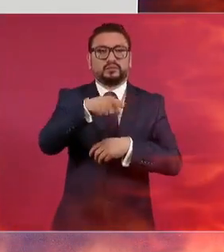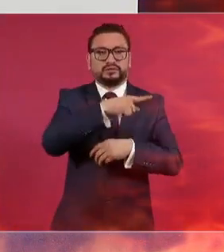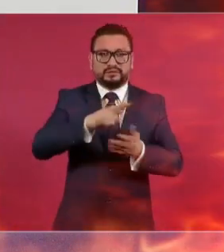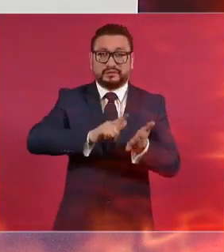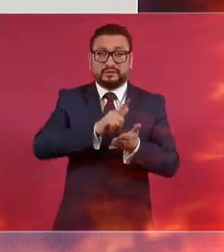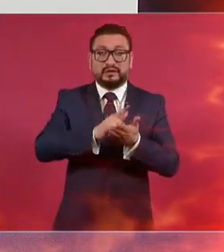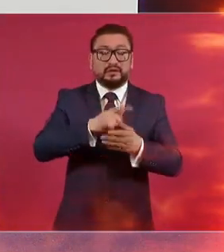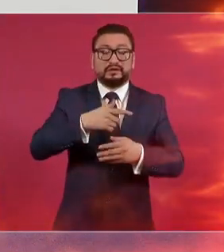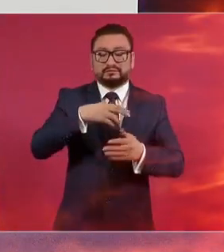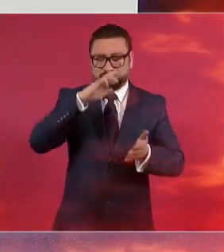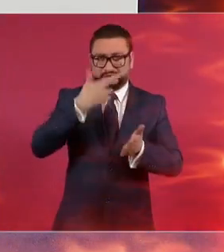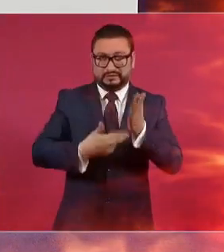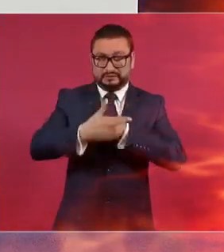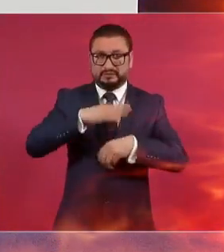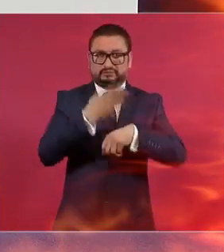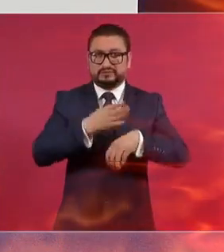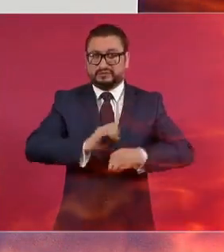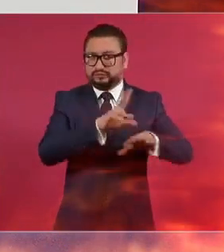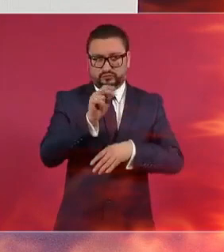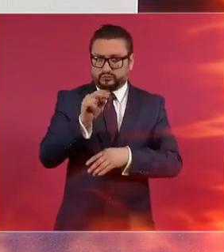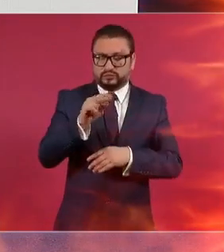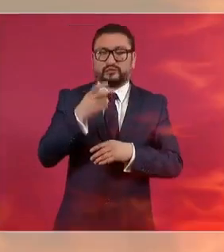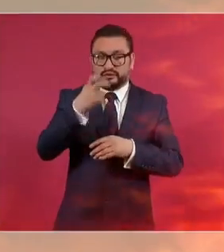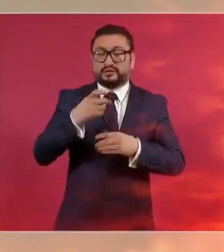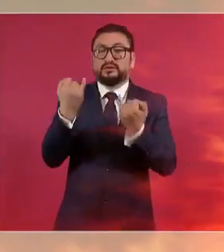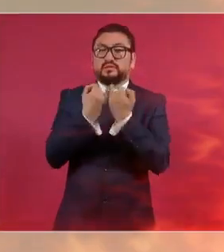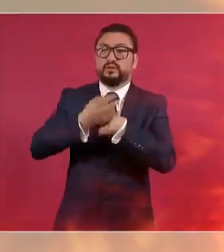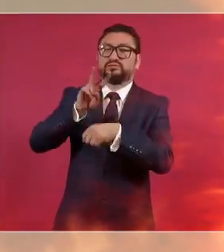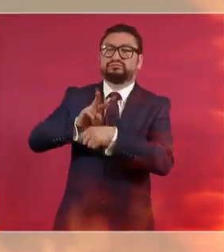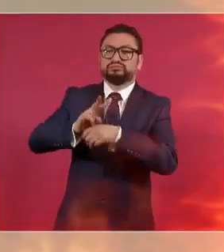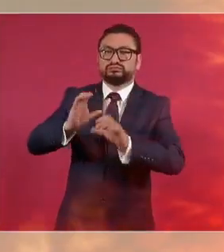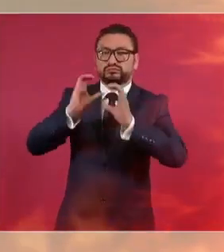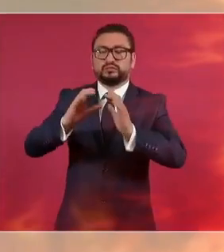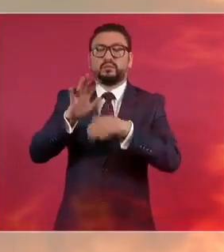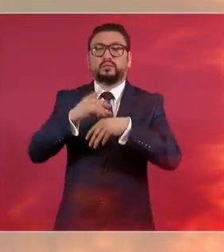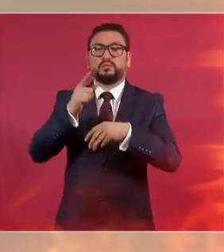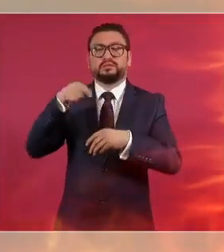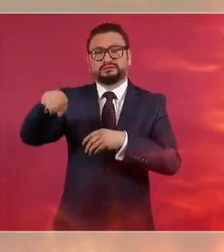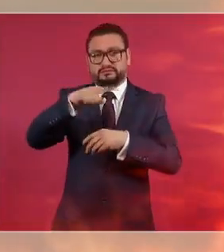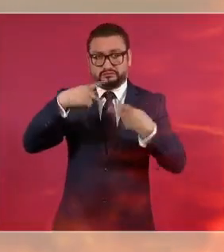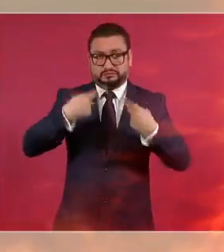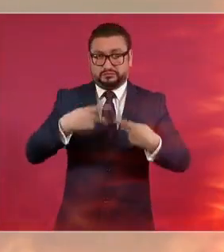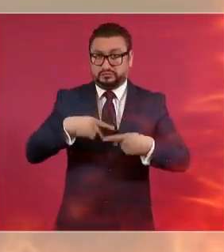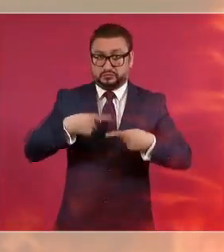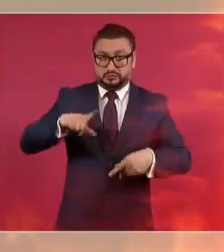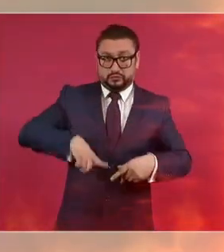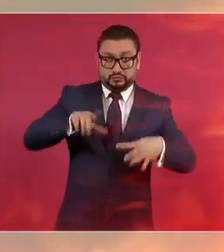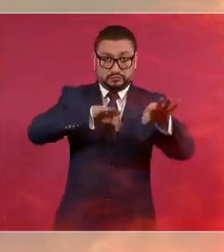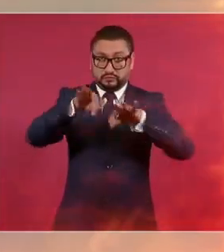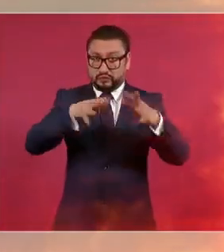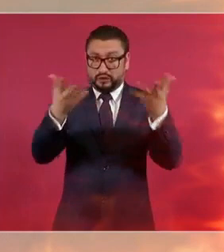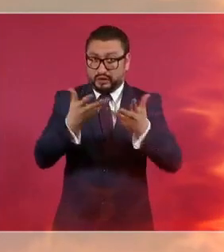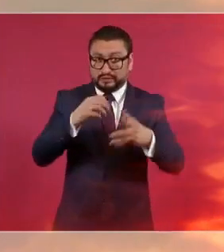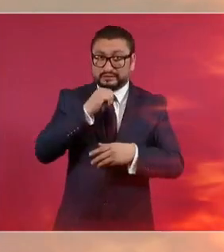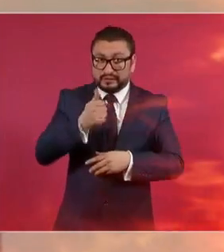presidente, pues ahí tienen legitimidad democrática, ¿no? Porque el presidente se elige, entre comillas, por la